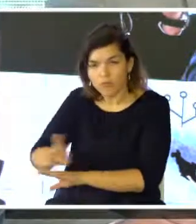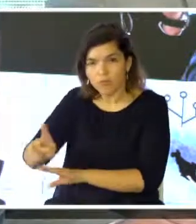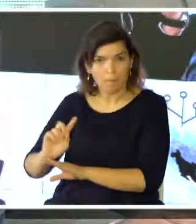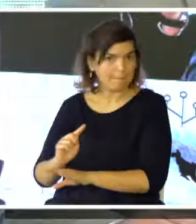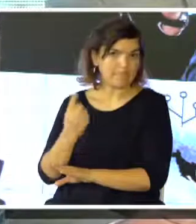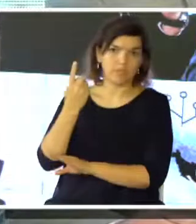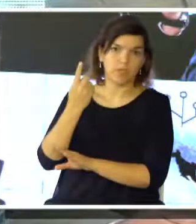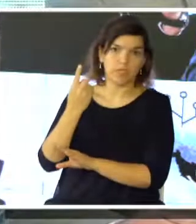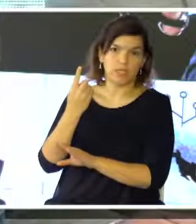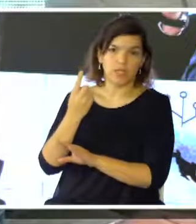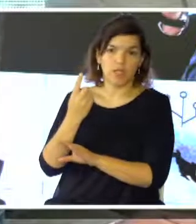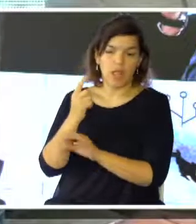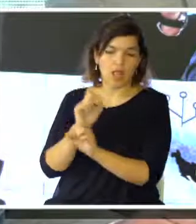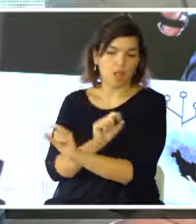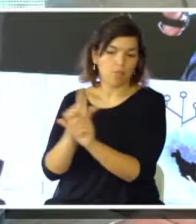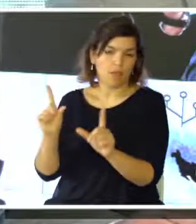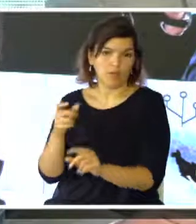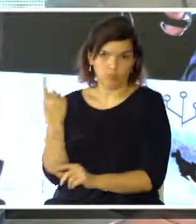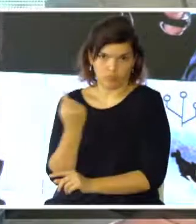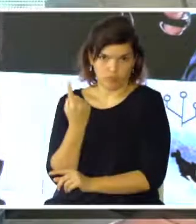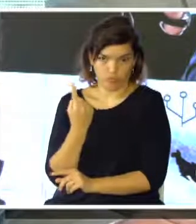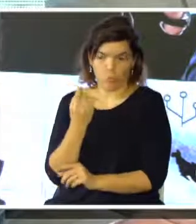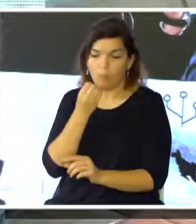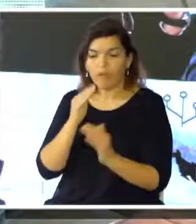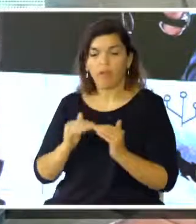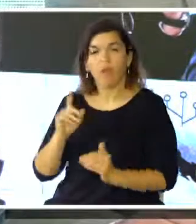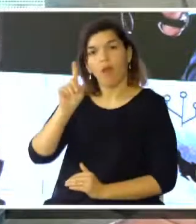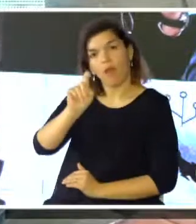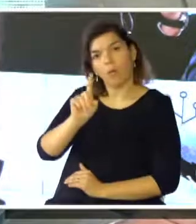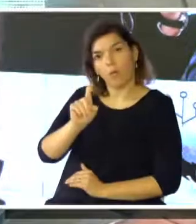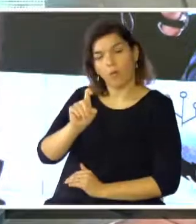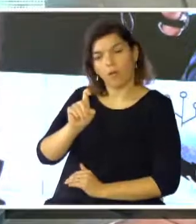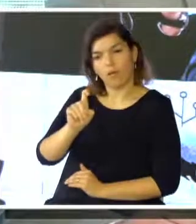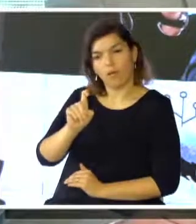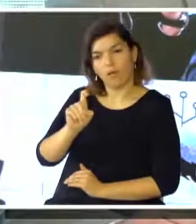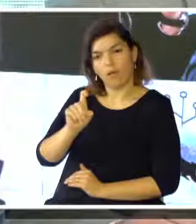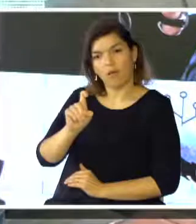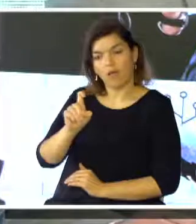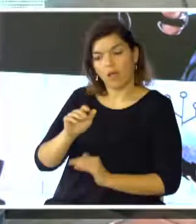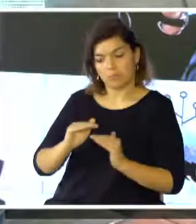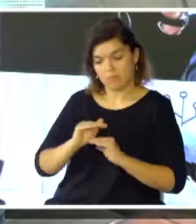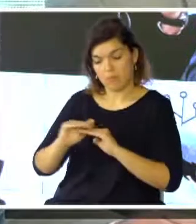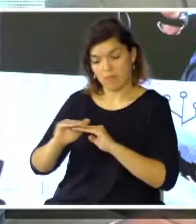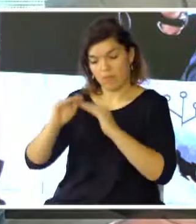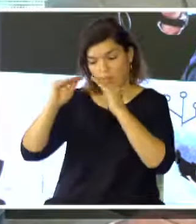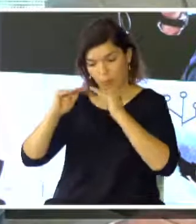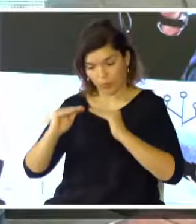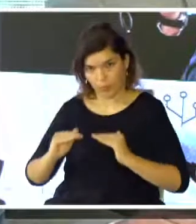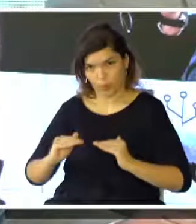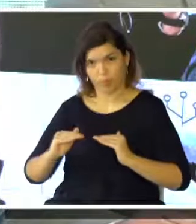eran autolimpiantes porque con el agua a cierto nivel que va descendiendo